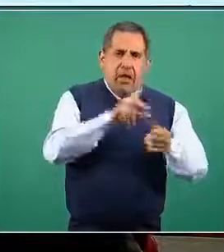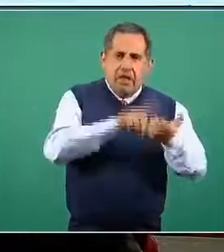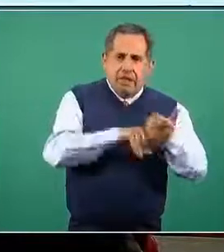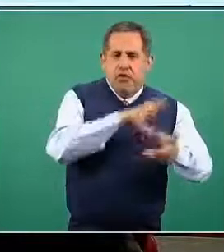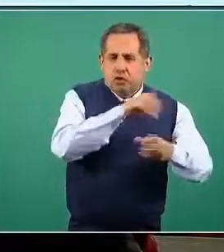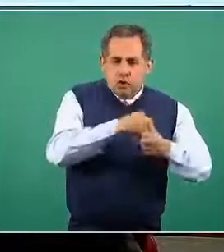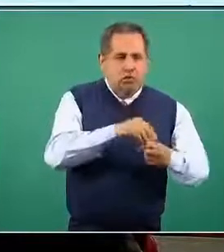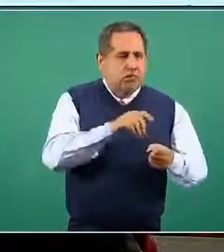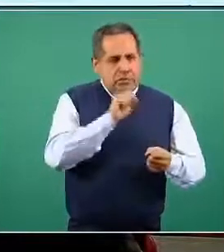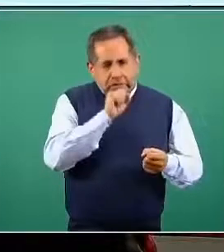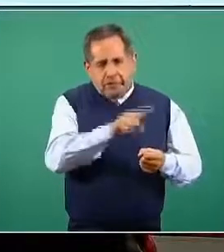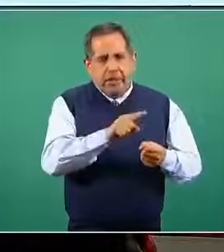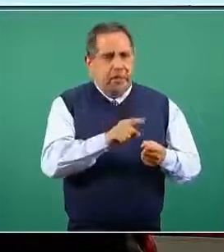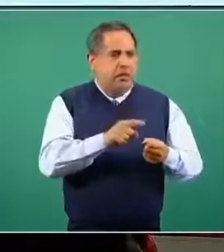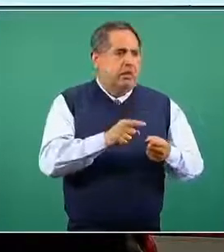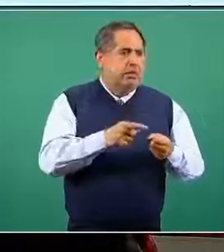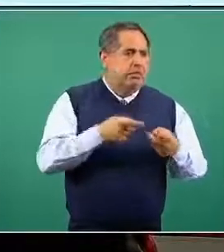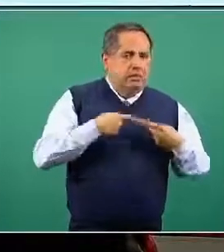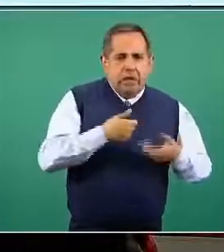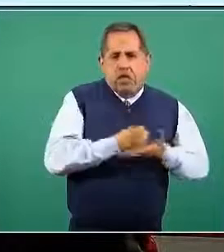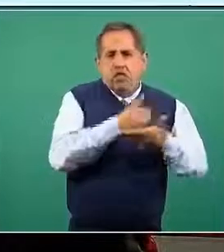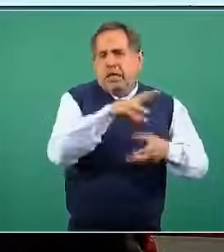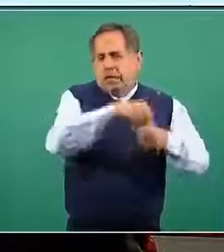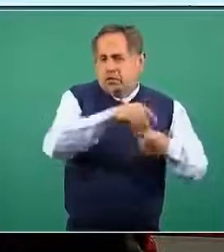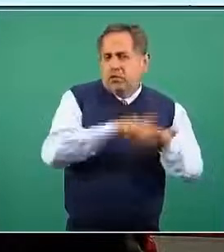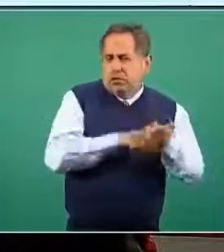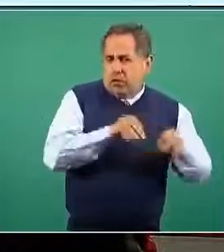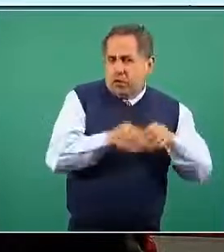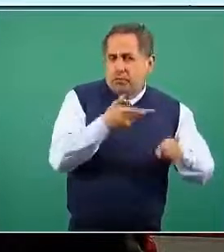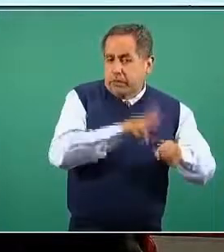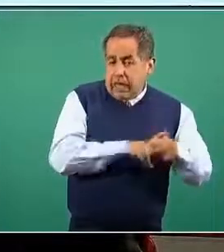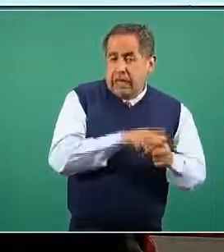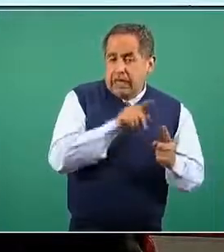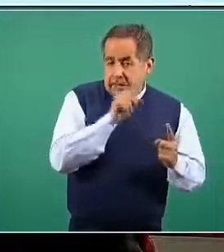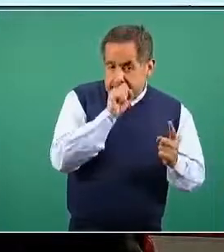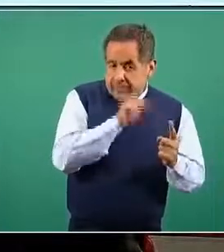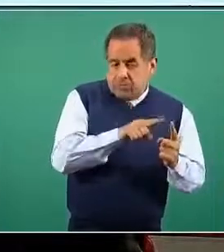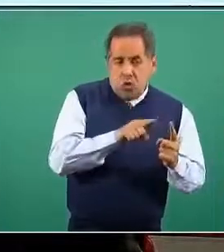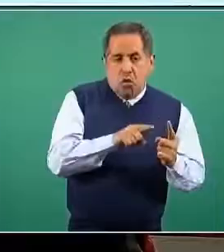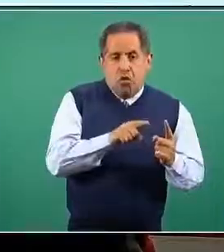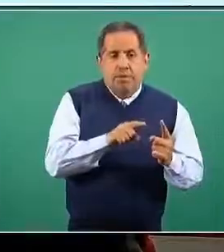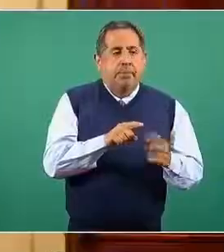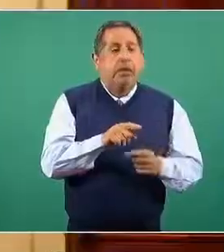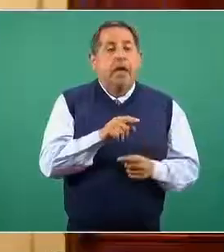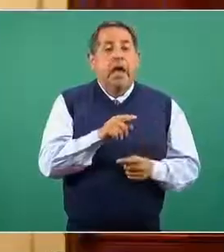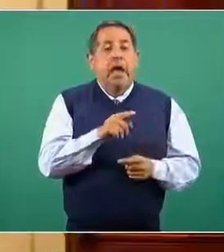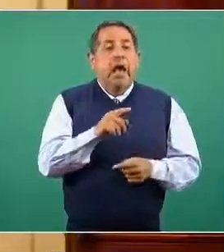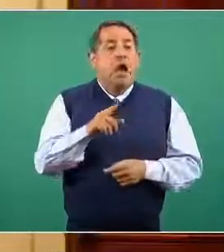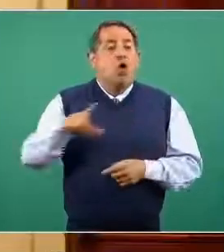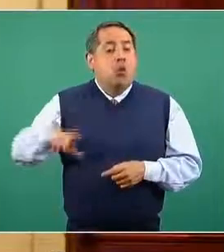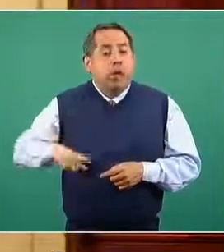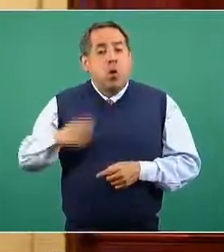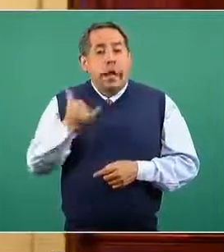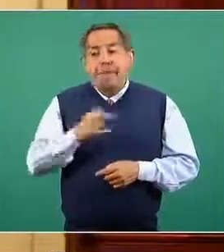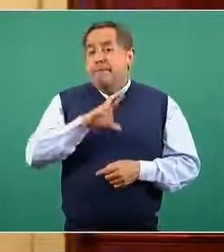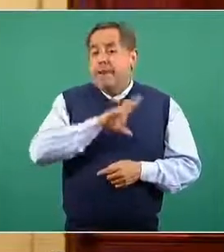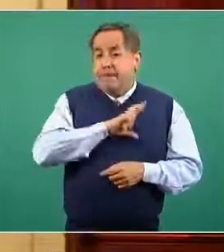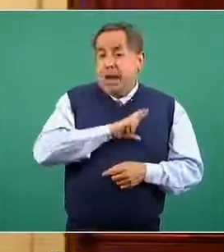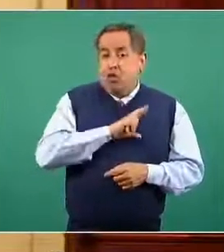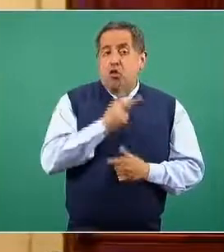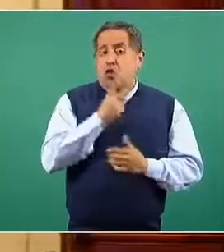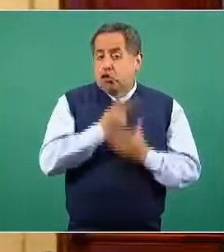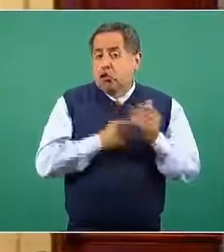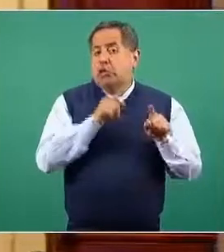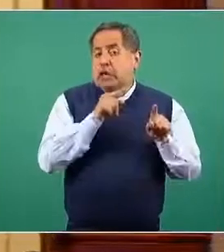solamente médicas y médicos y enfermeras y enfermeros, y también incluye al sector privado que desde